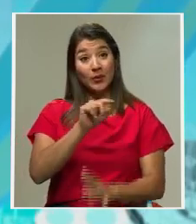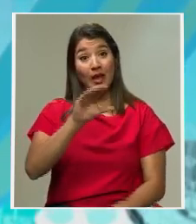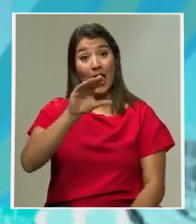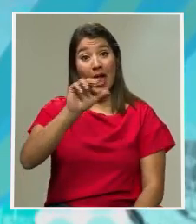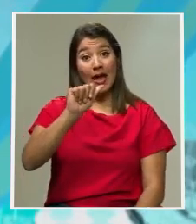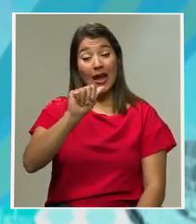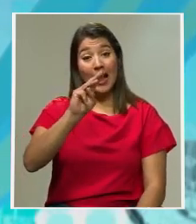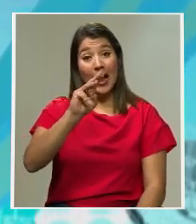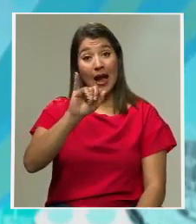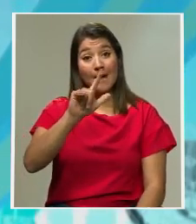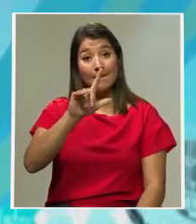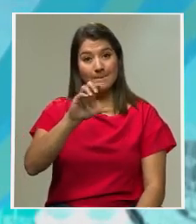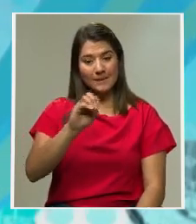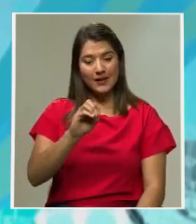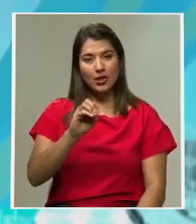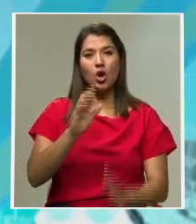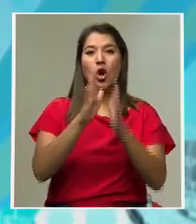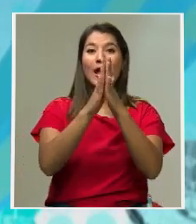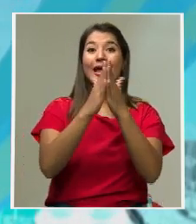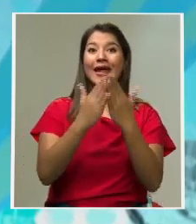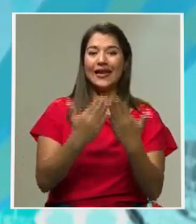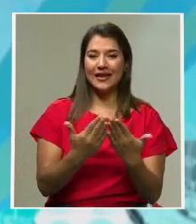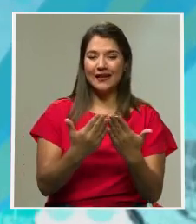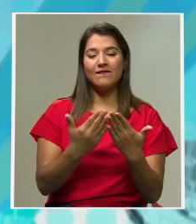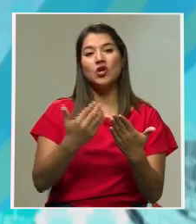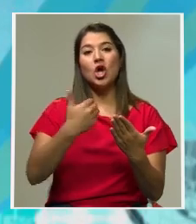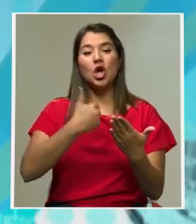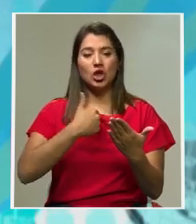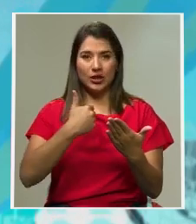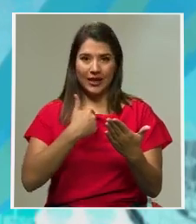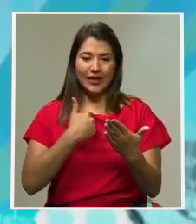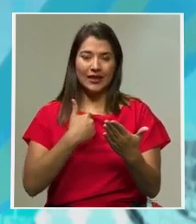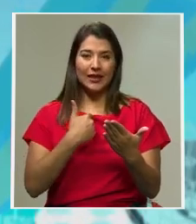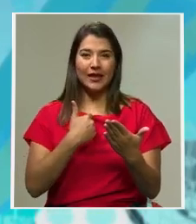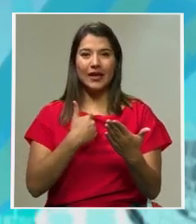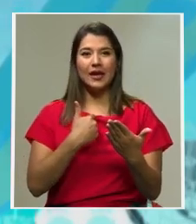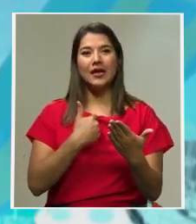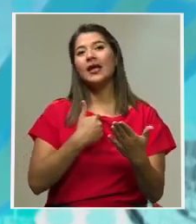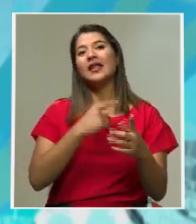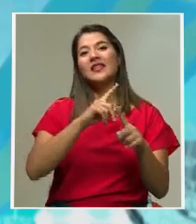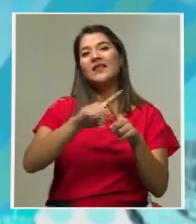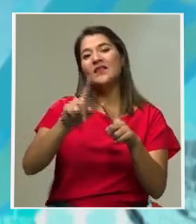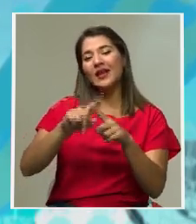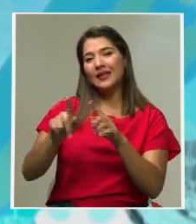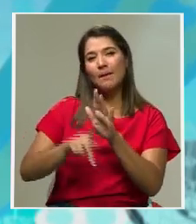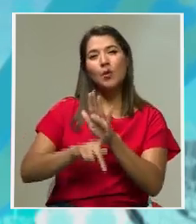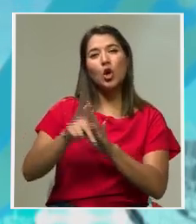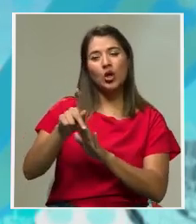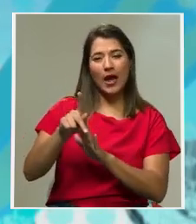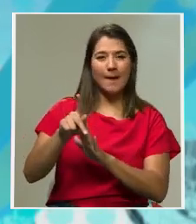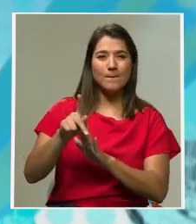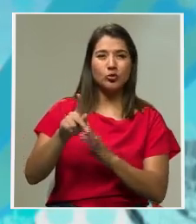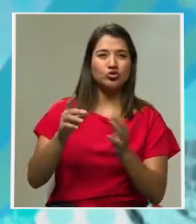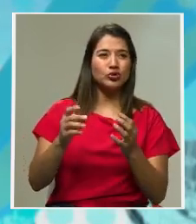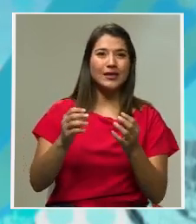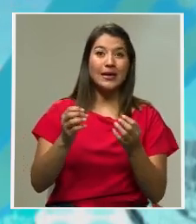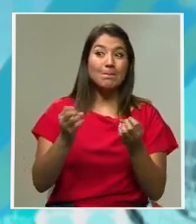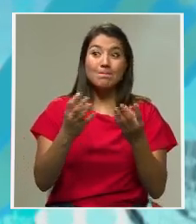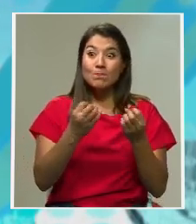el libro reúne un grupo de ensayos a partir de series, como decíamos, Game of Thrones, series